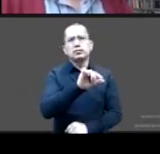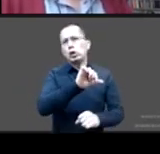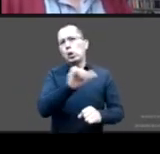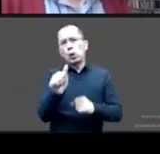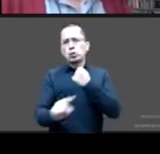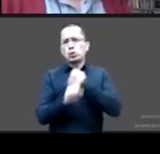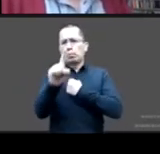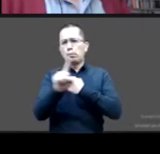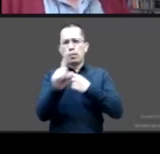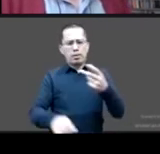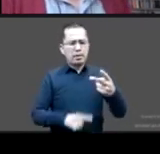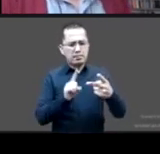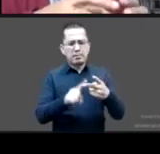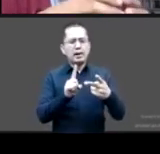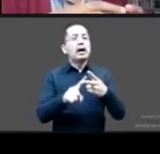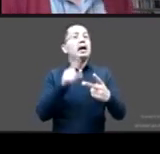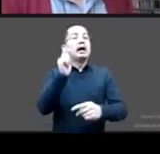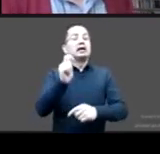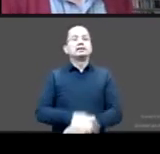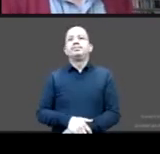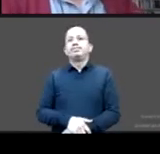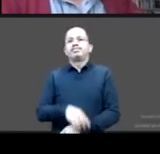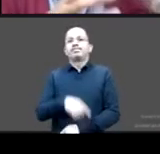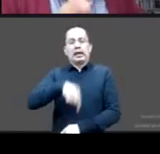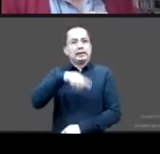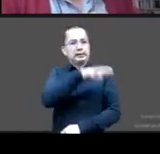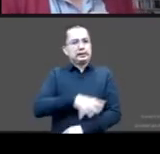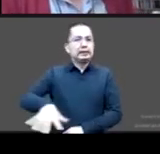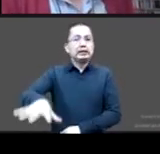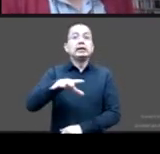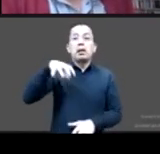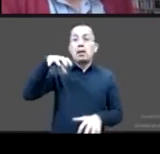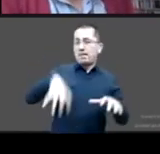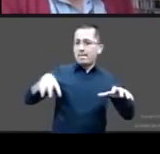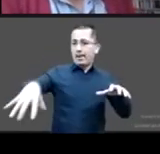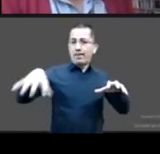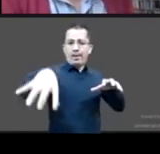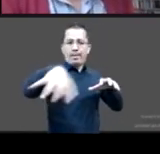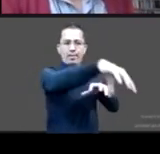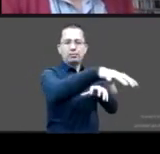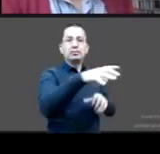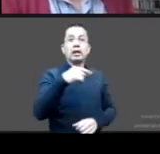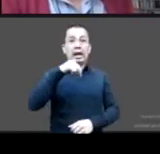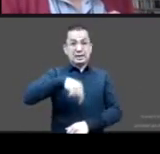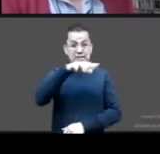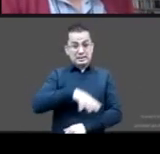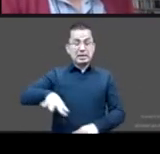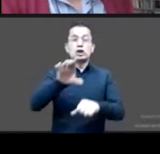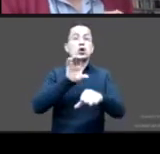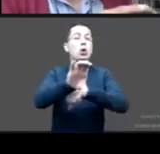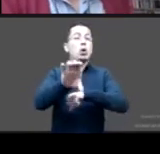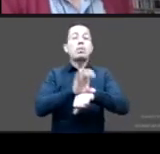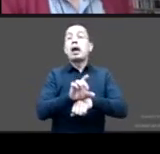problema territorial y comunitario, como Colombia tiene 1.100 municipios y la guerra colombiana se ha dado sobre todo en 200